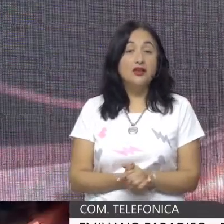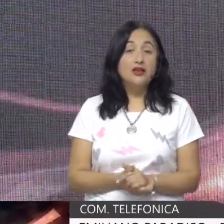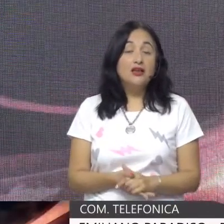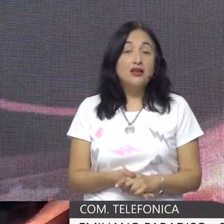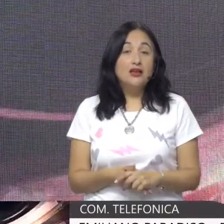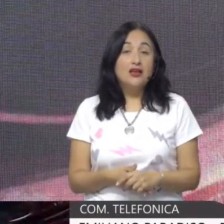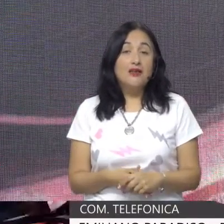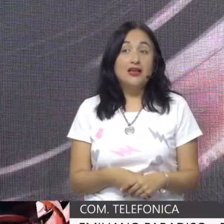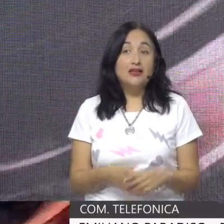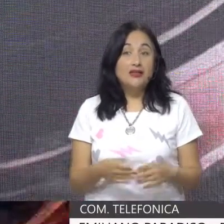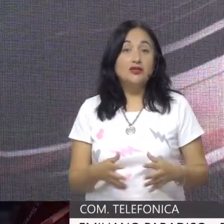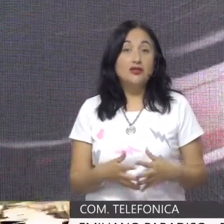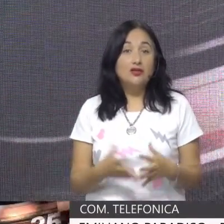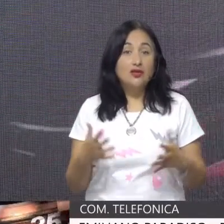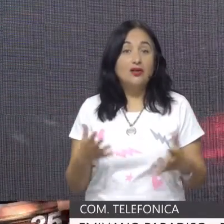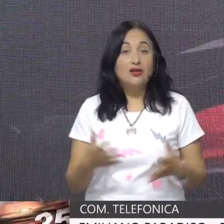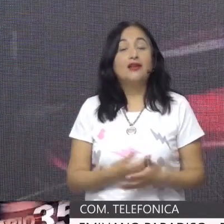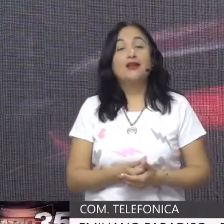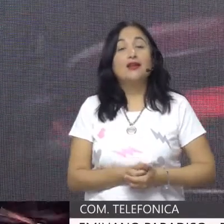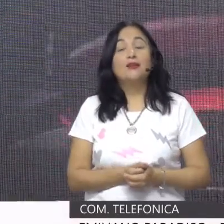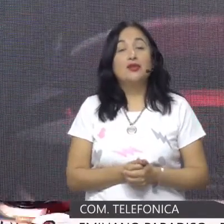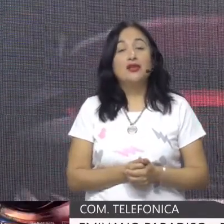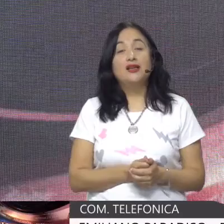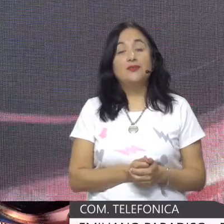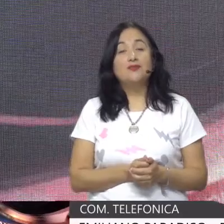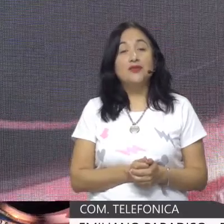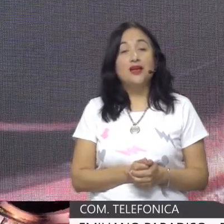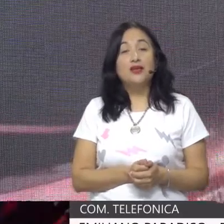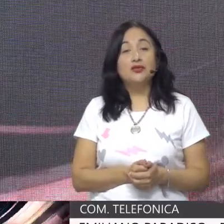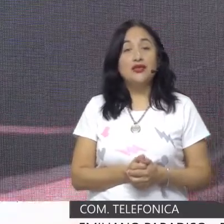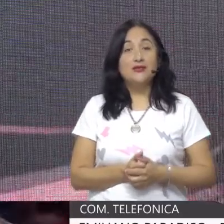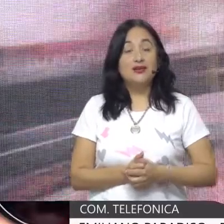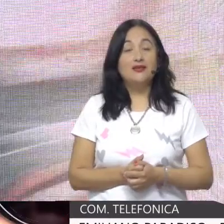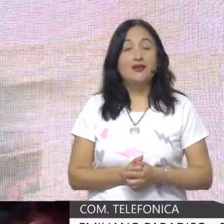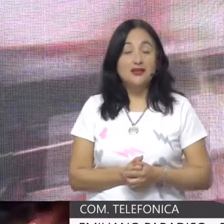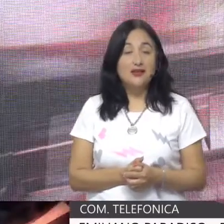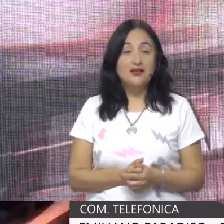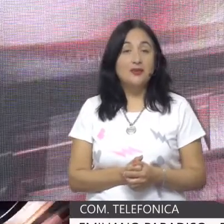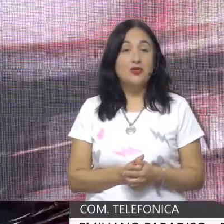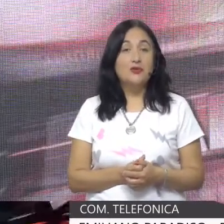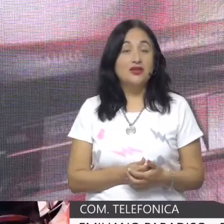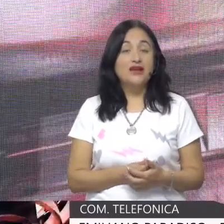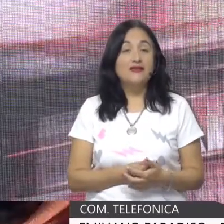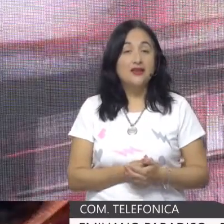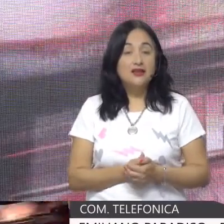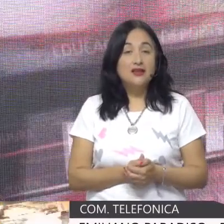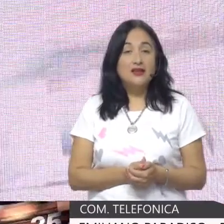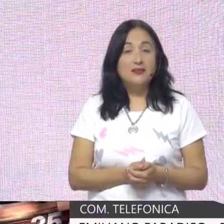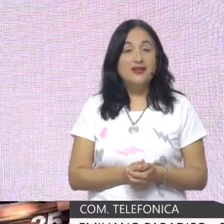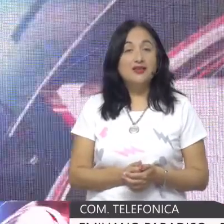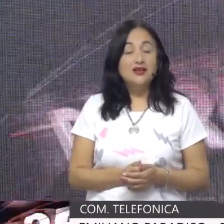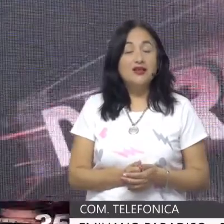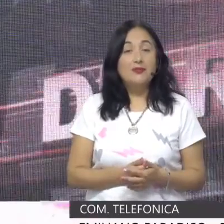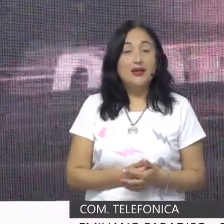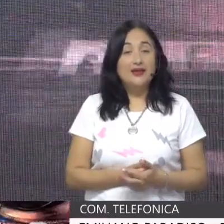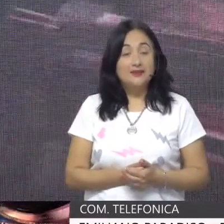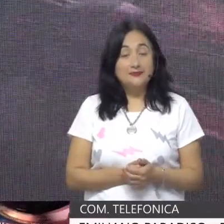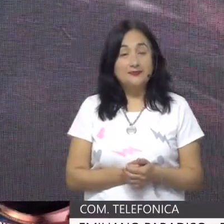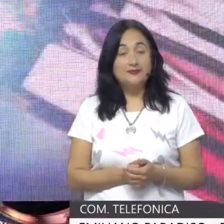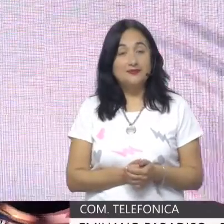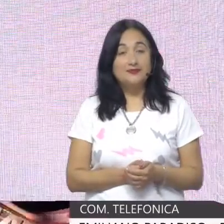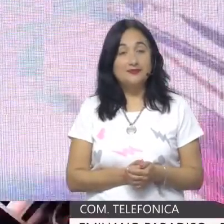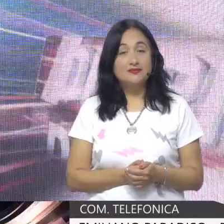momento y la verdad que el dato de poder anotarse para estas becas es muy importante. Repetinos la Bien.